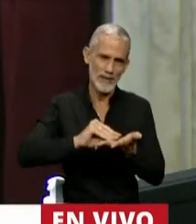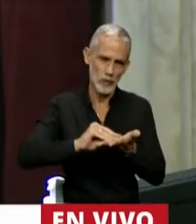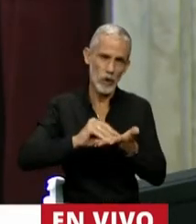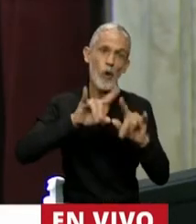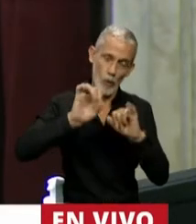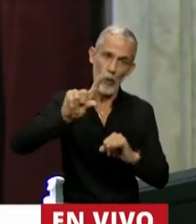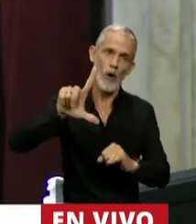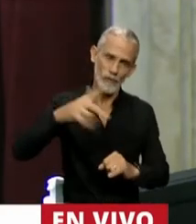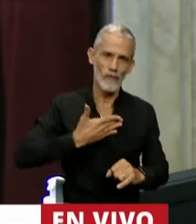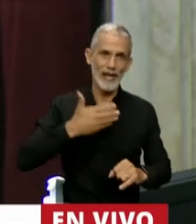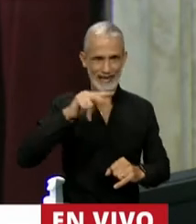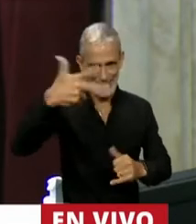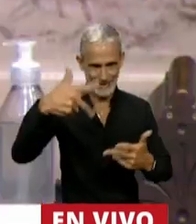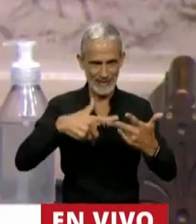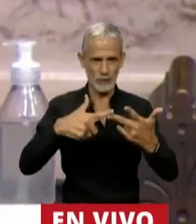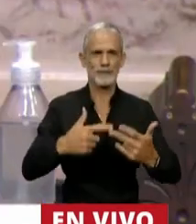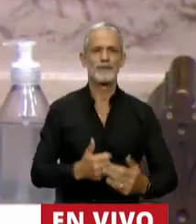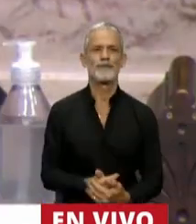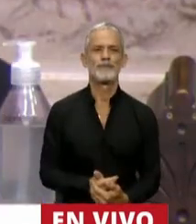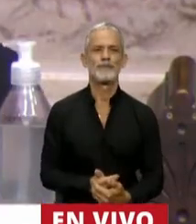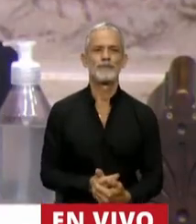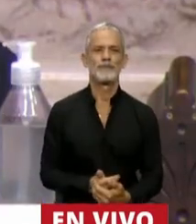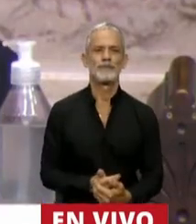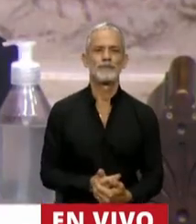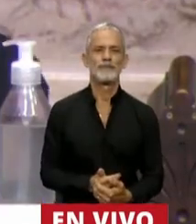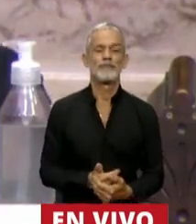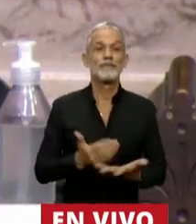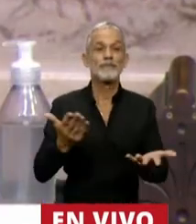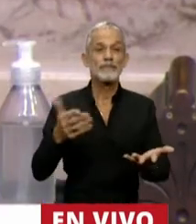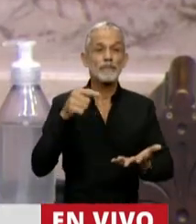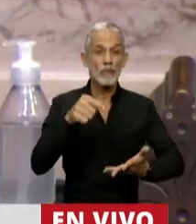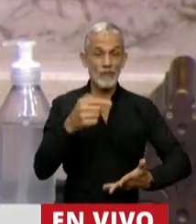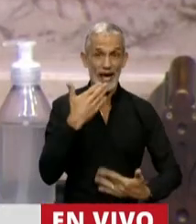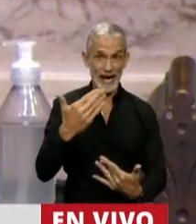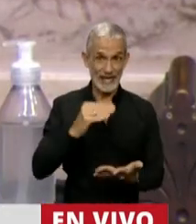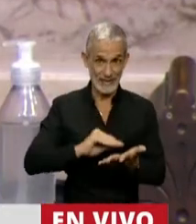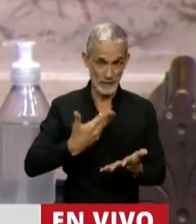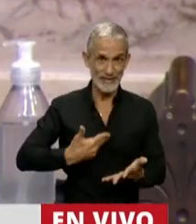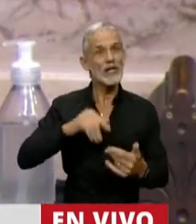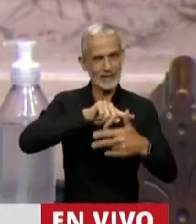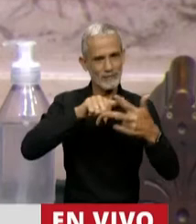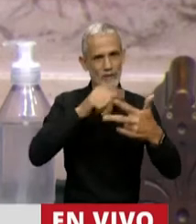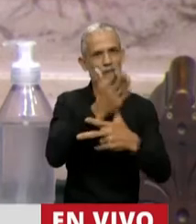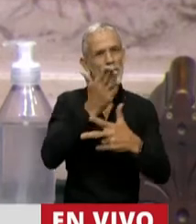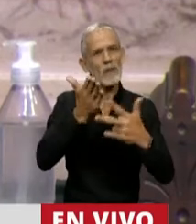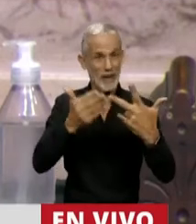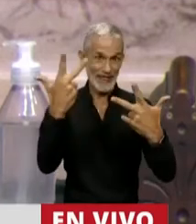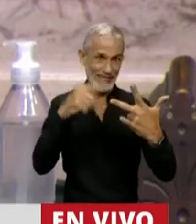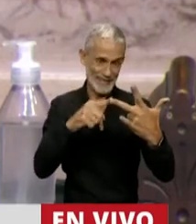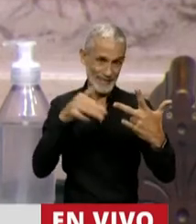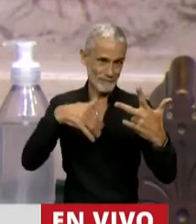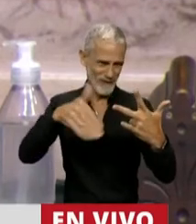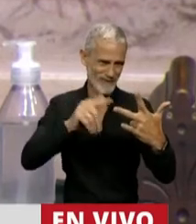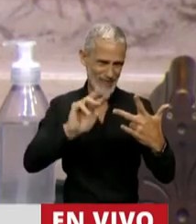el diputado wolf waldo gracias señora presidente si tengo 13 pedido 3